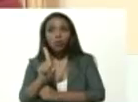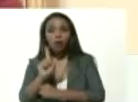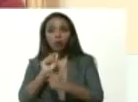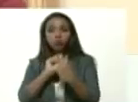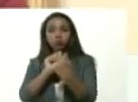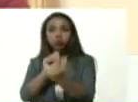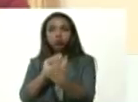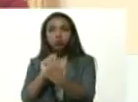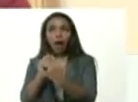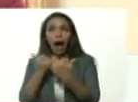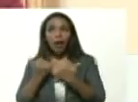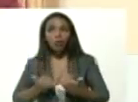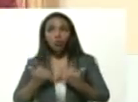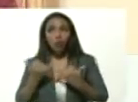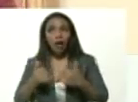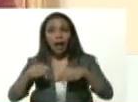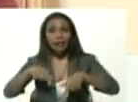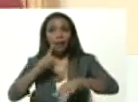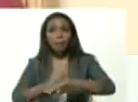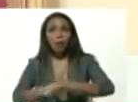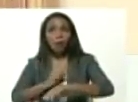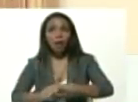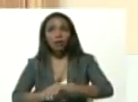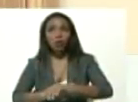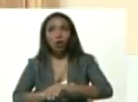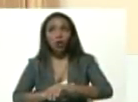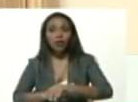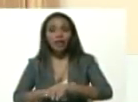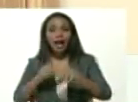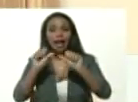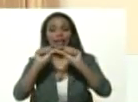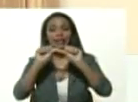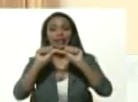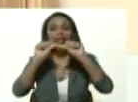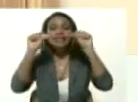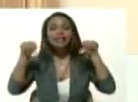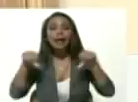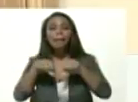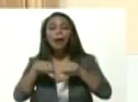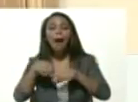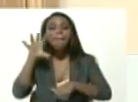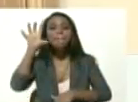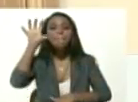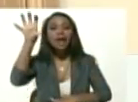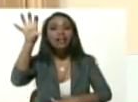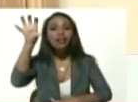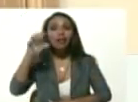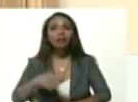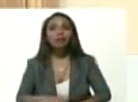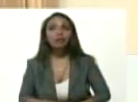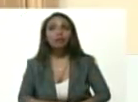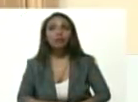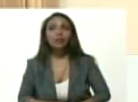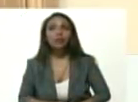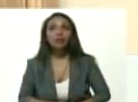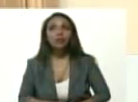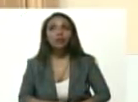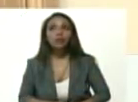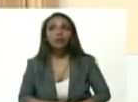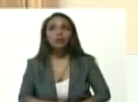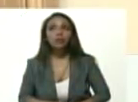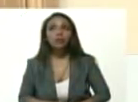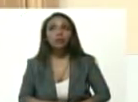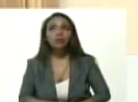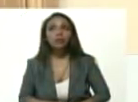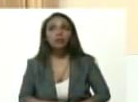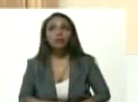pudieran actualizar la encuesta a este momento, la encuesta del Sistema Patria.